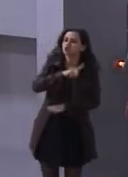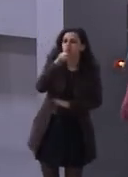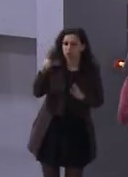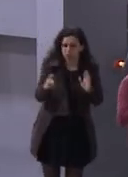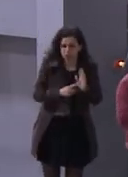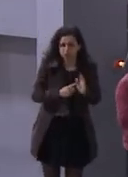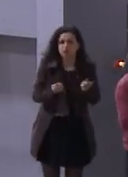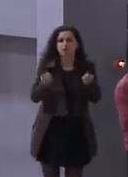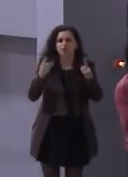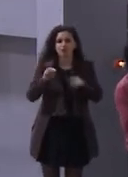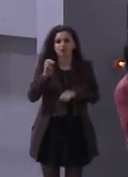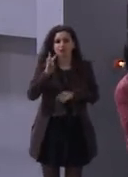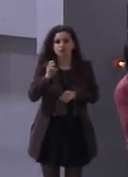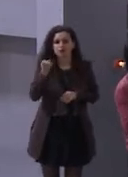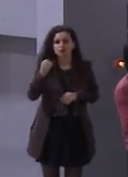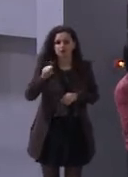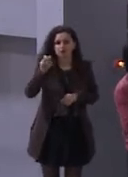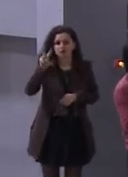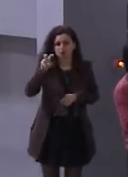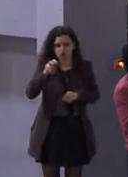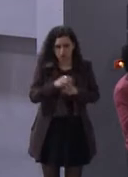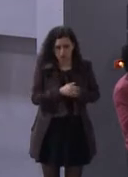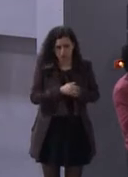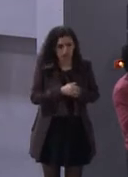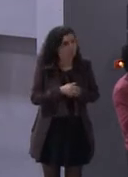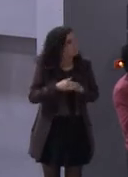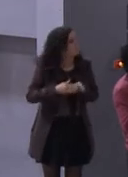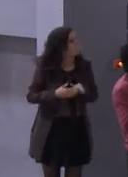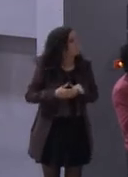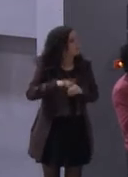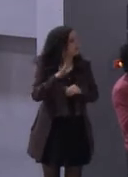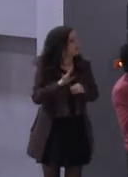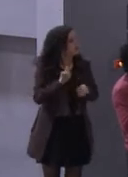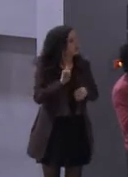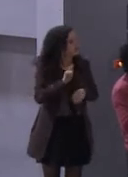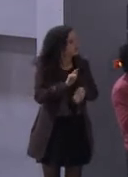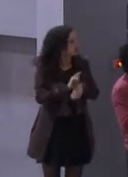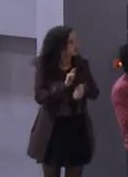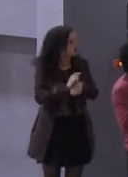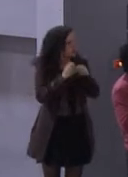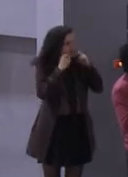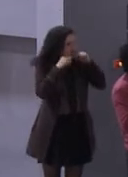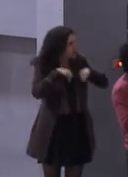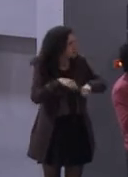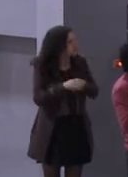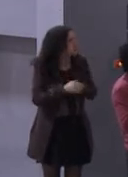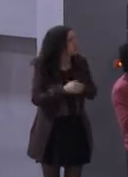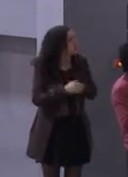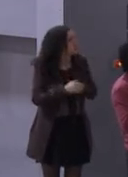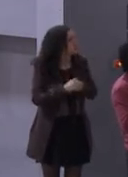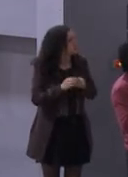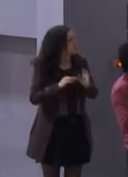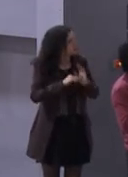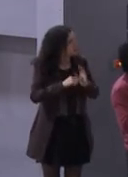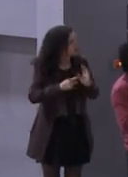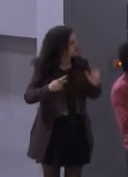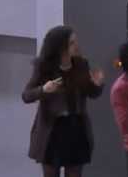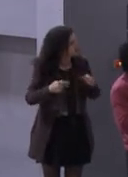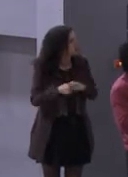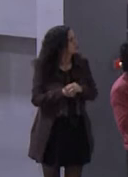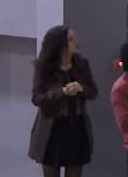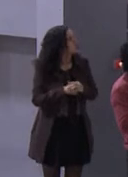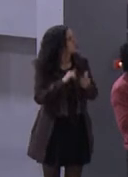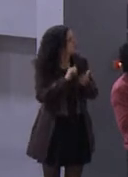hubo 317, la mayor parte de ellas en la Facultad de Humanidades, Facultad de Ciencia y Tecnología, es la